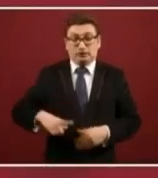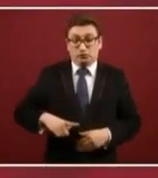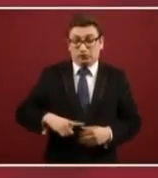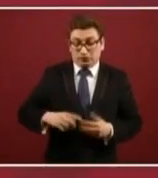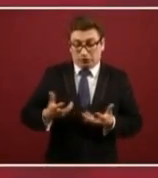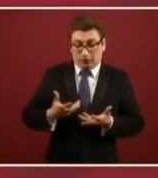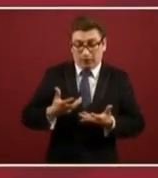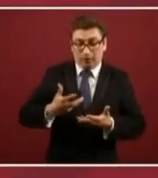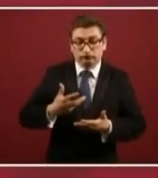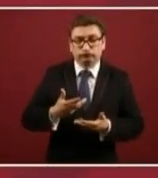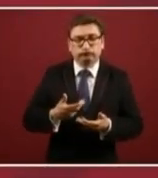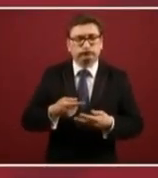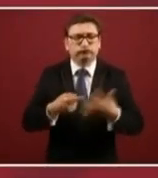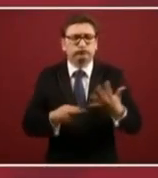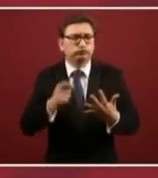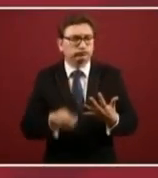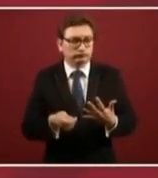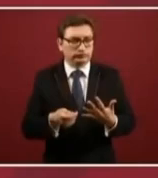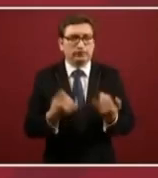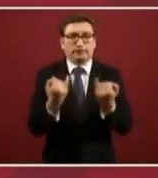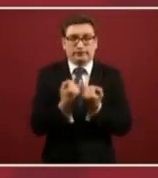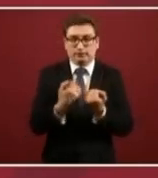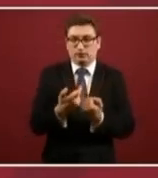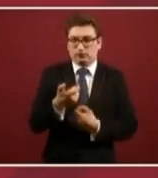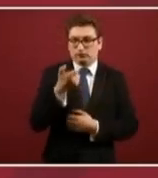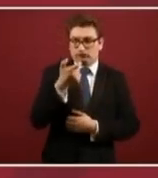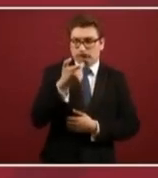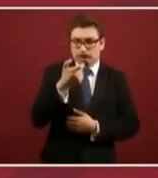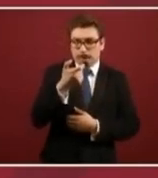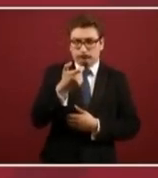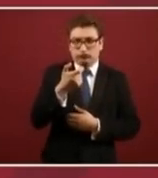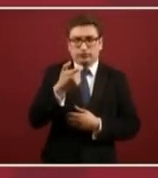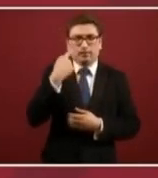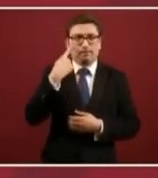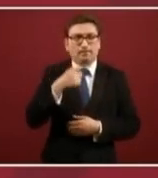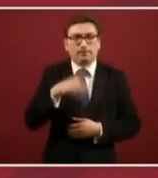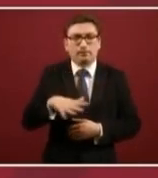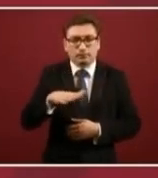la aplicación de precios de garantía para